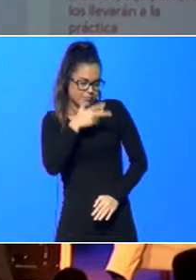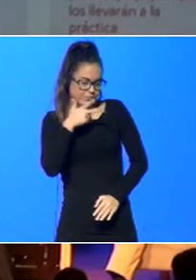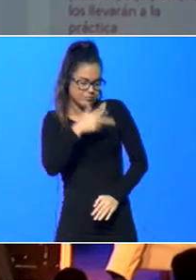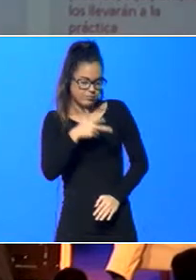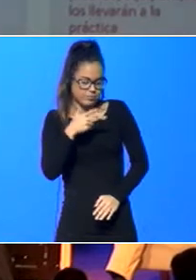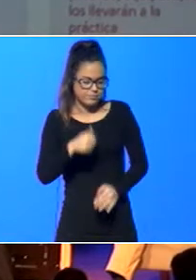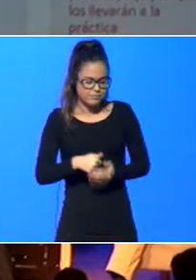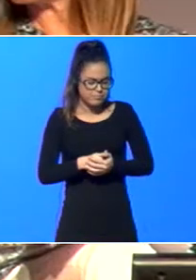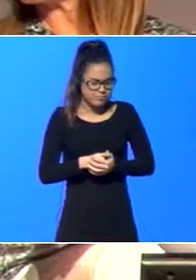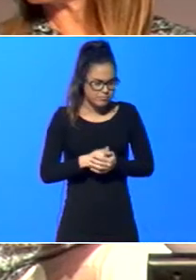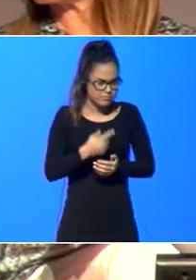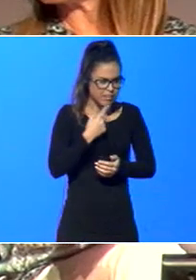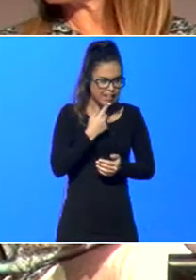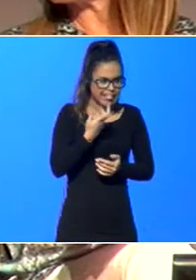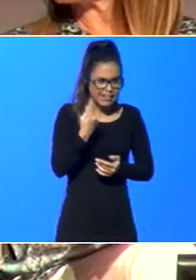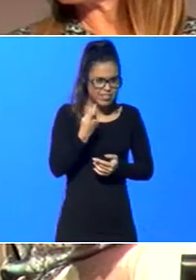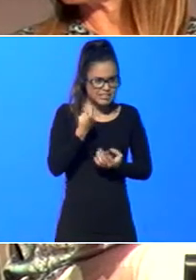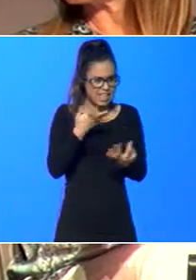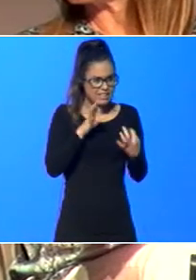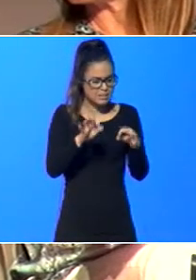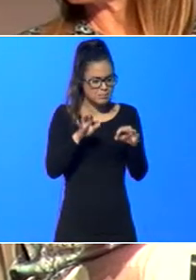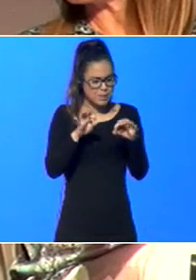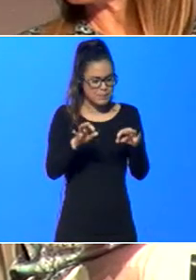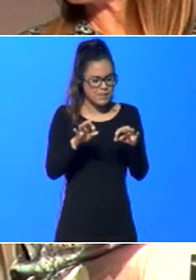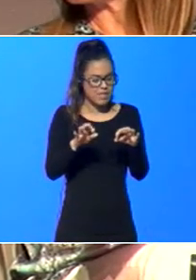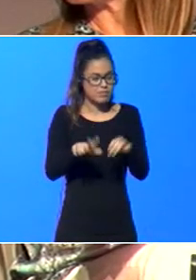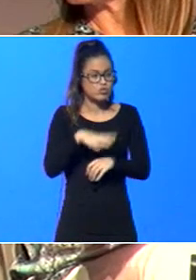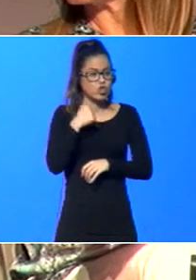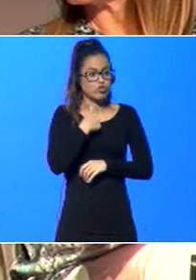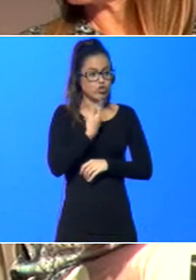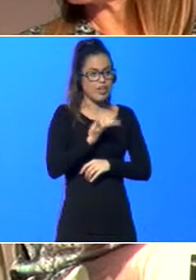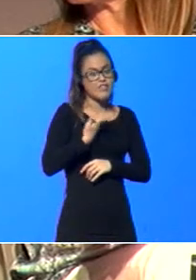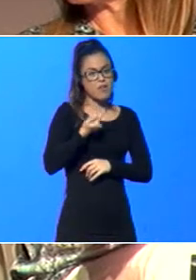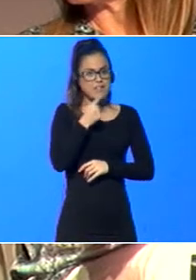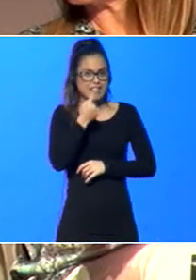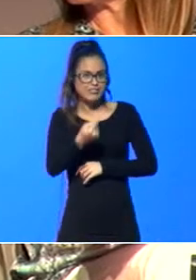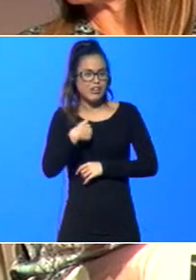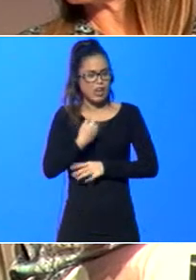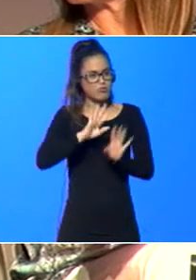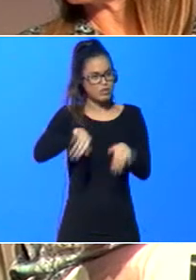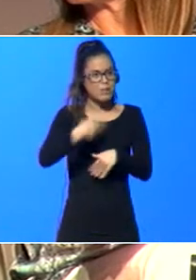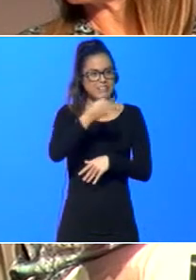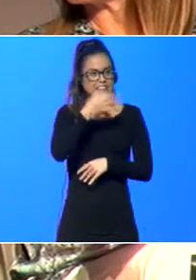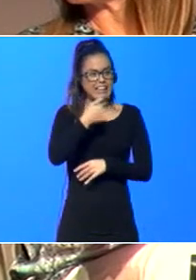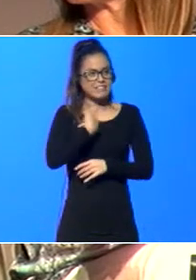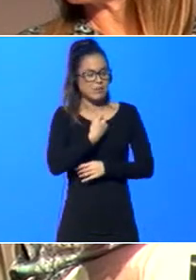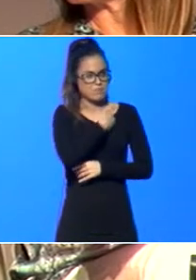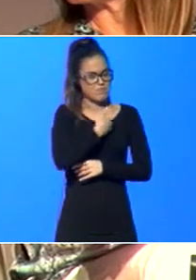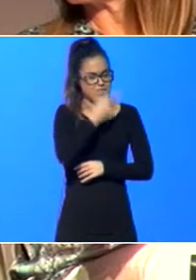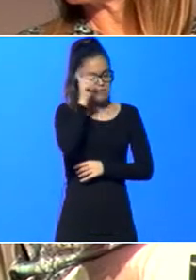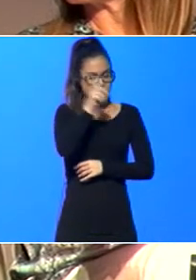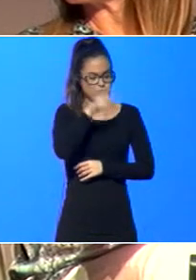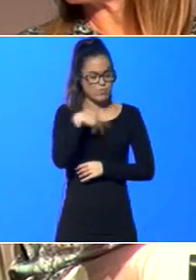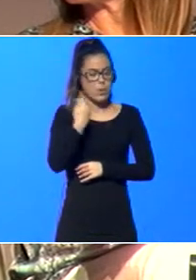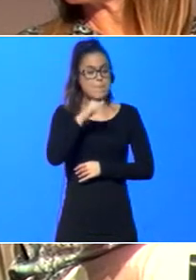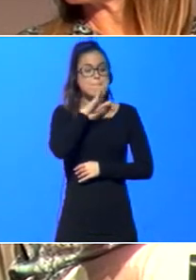necesidades educativas especiales, dice, yuju, tu última charla como profesor. Y mi mujer, que ha contestado luego, dice,